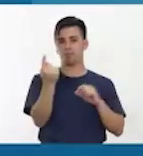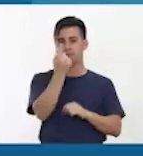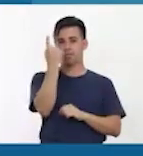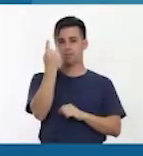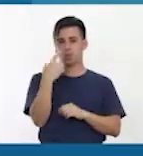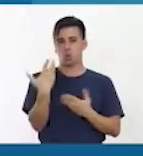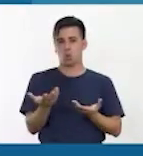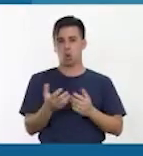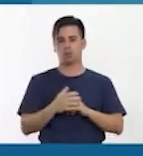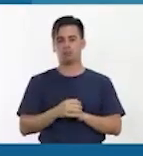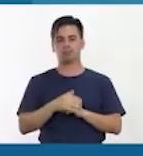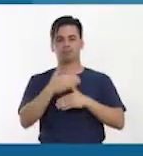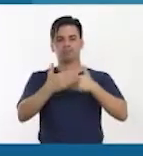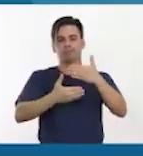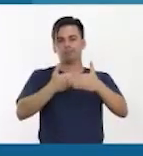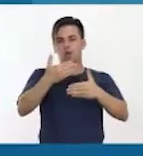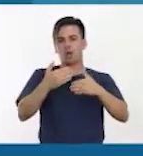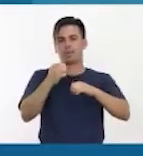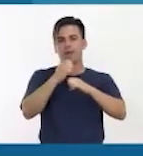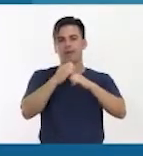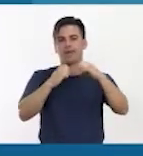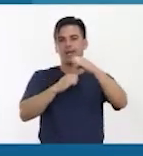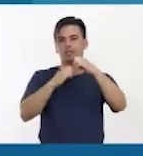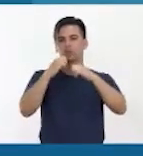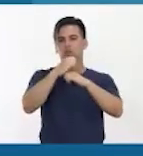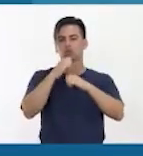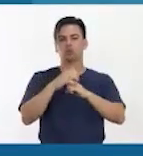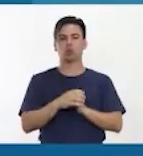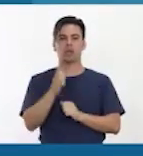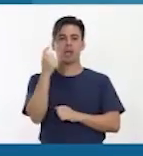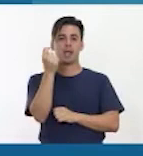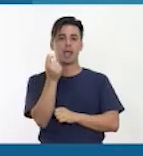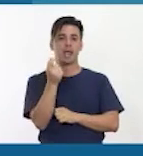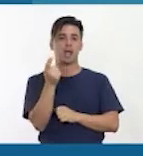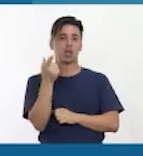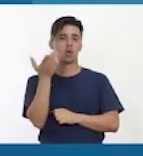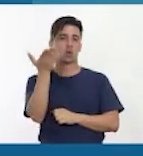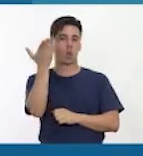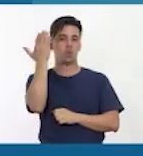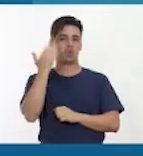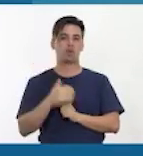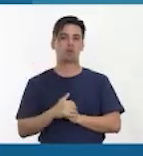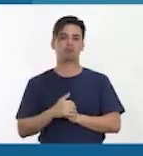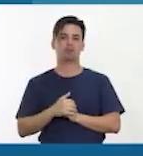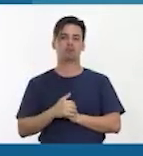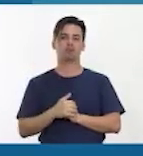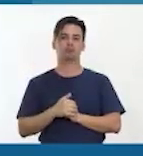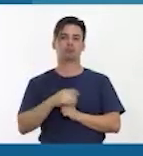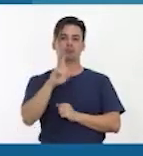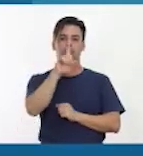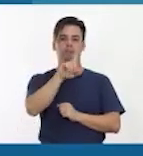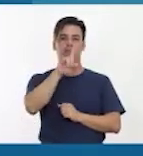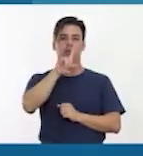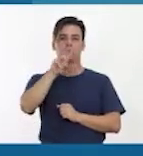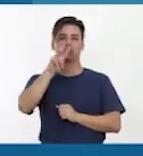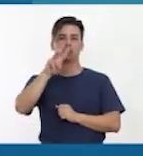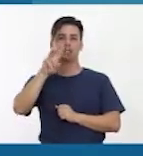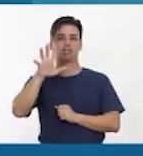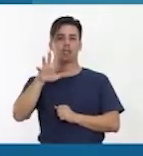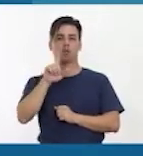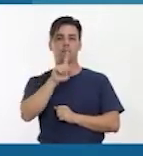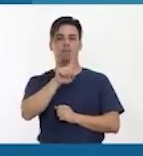es los problemas estructurales de la economía y la alternativa reformista de 1935 a